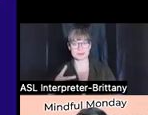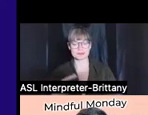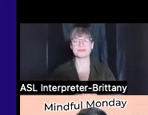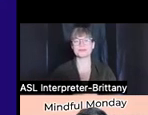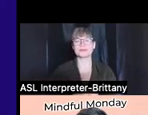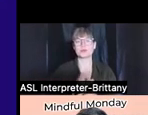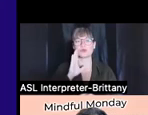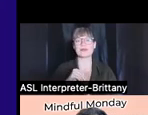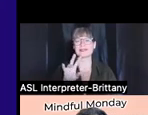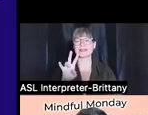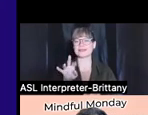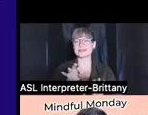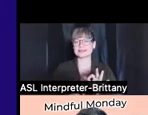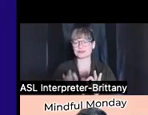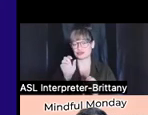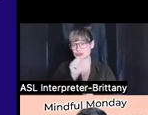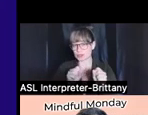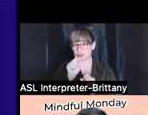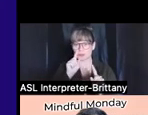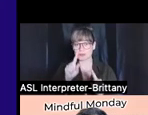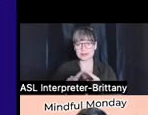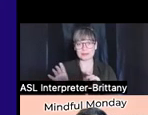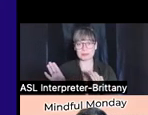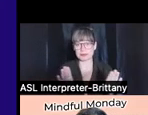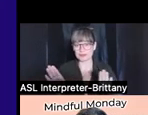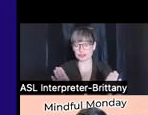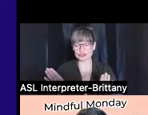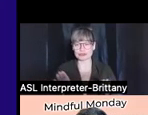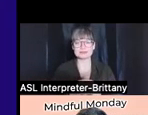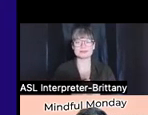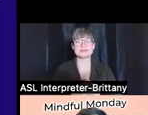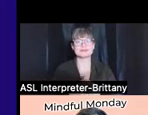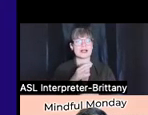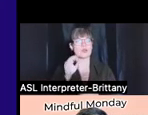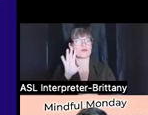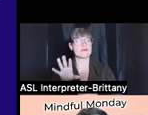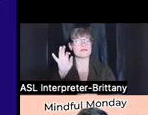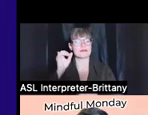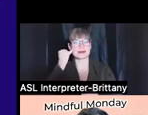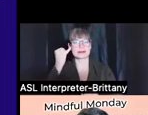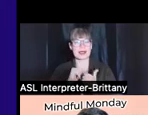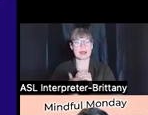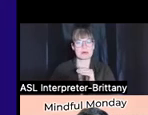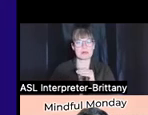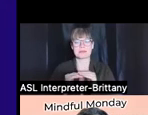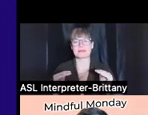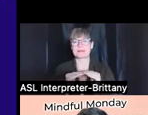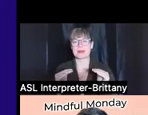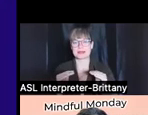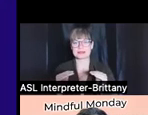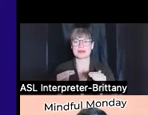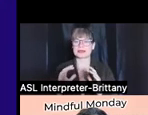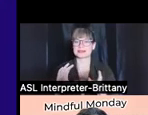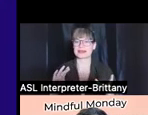a repasar 7 estrategias sencillas para responder al comportamiento y también vamos a explorar ideas de cómo mejorar